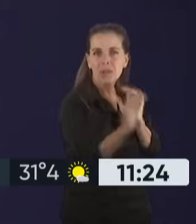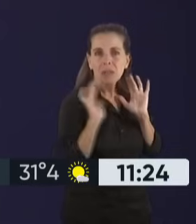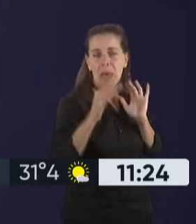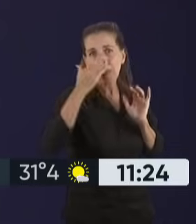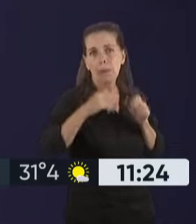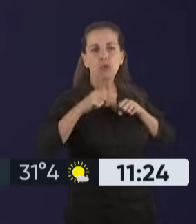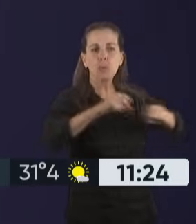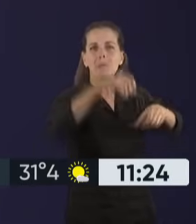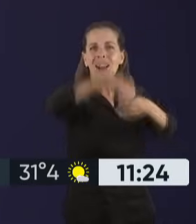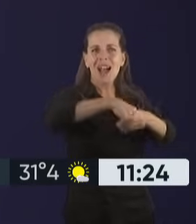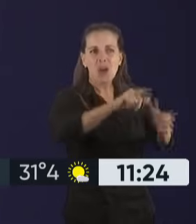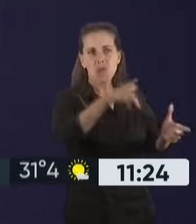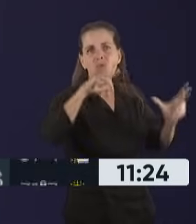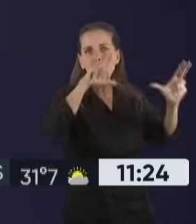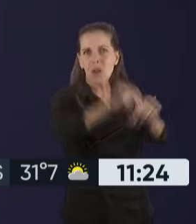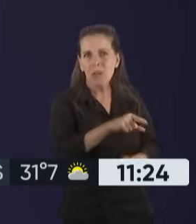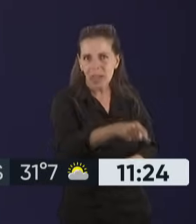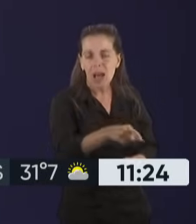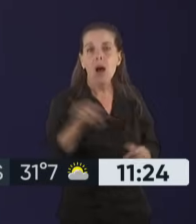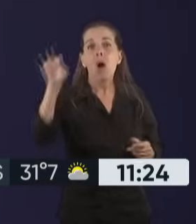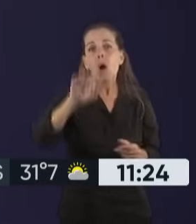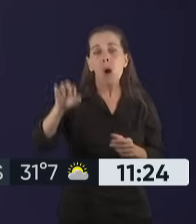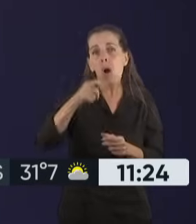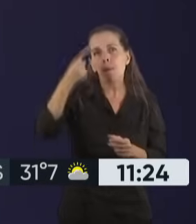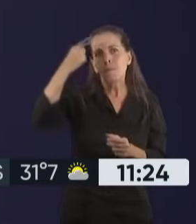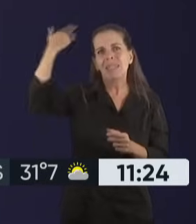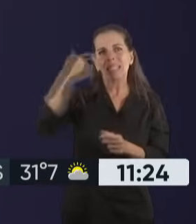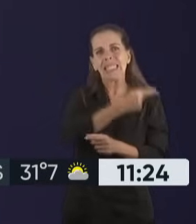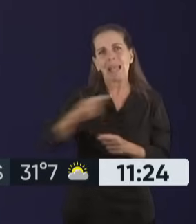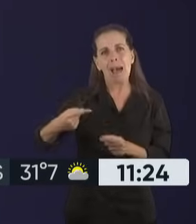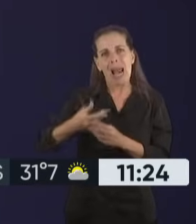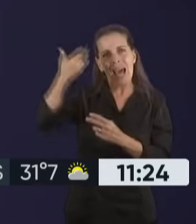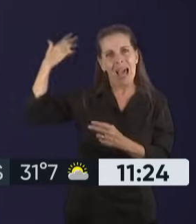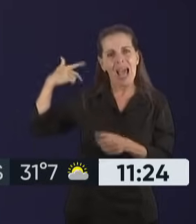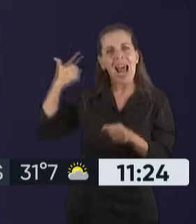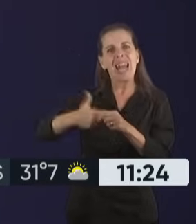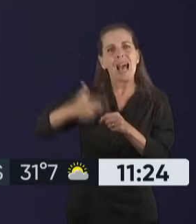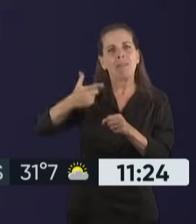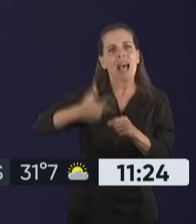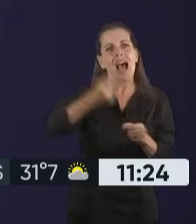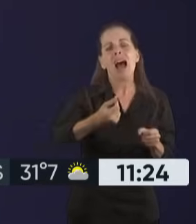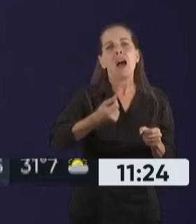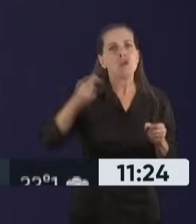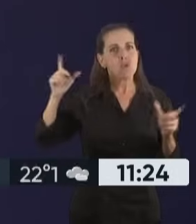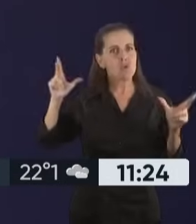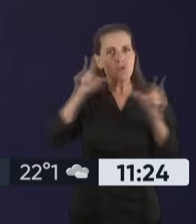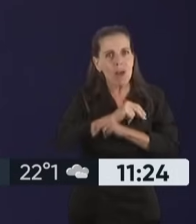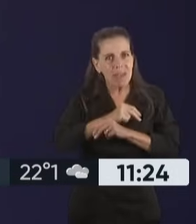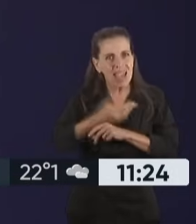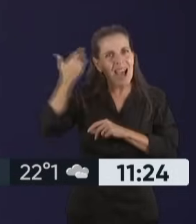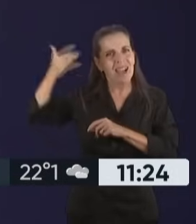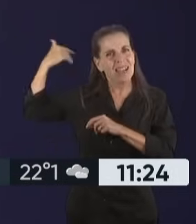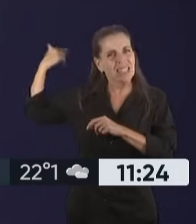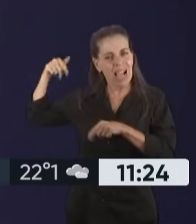Ni hablar si me voy a esa semana que nos dejaron a todos a pie porque no había combustible en la Argentina, ¿no? No había combustible en la